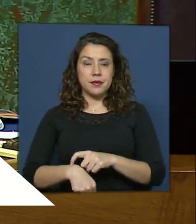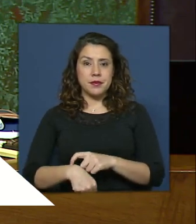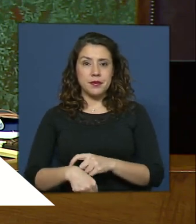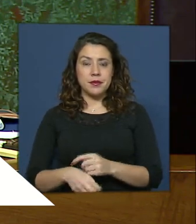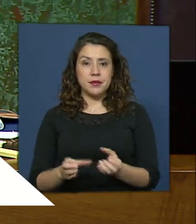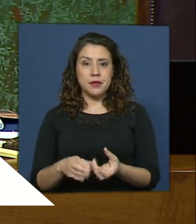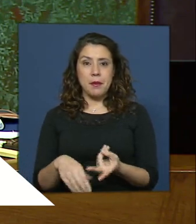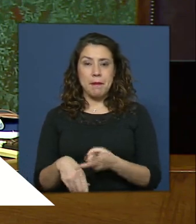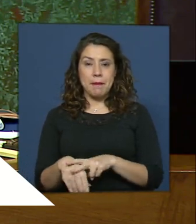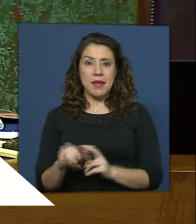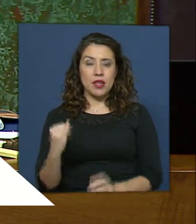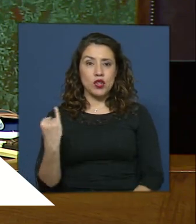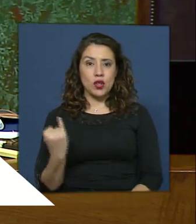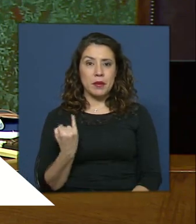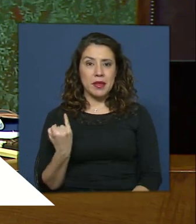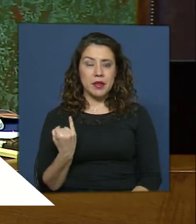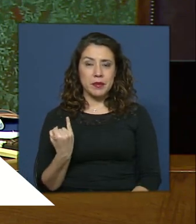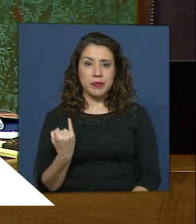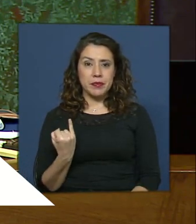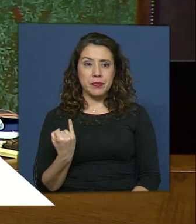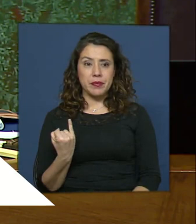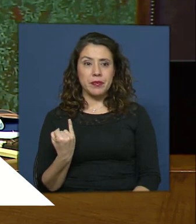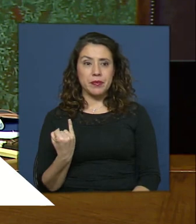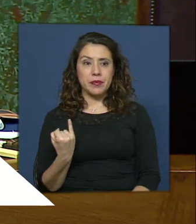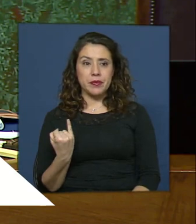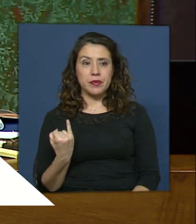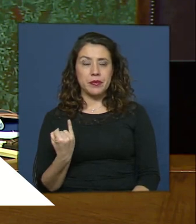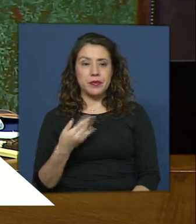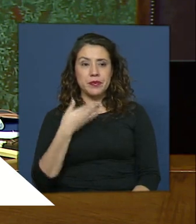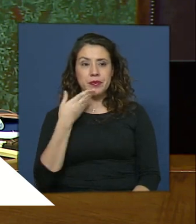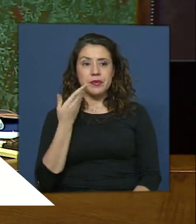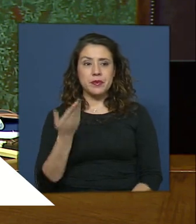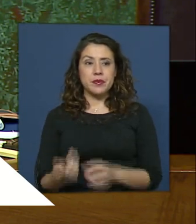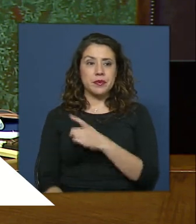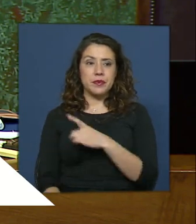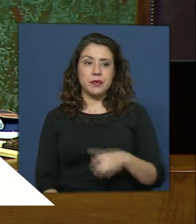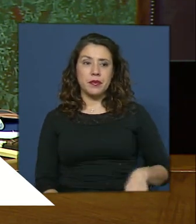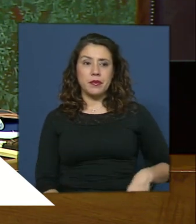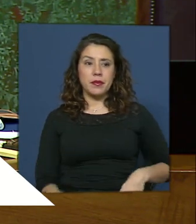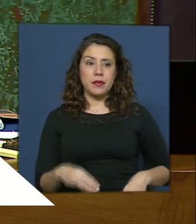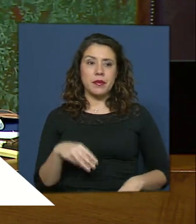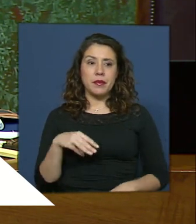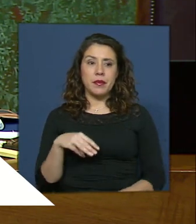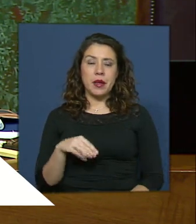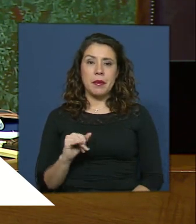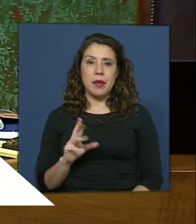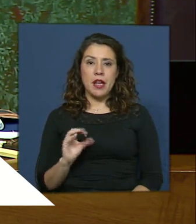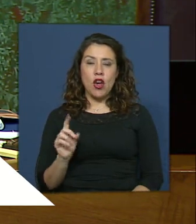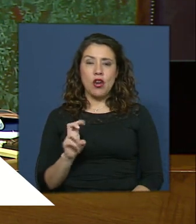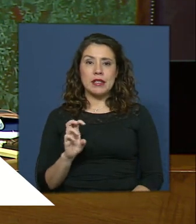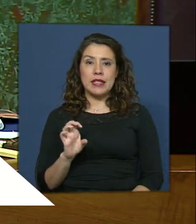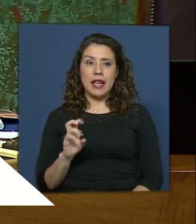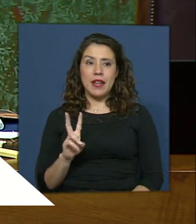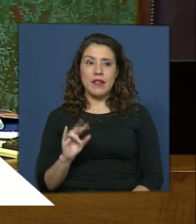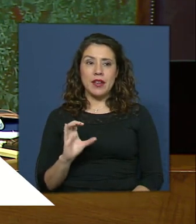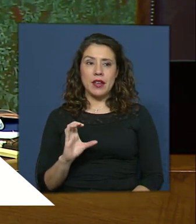mixta independiente, tiene hará uso de la palabra el diputado Vlado Mirosevich.